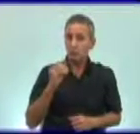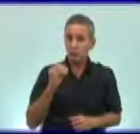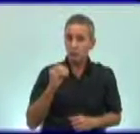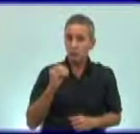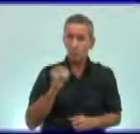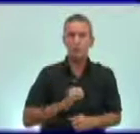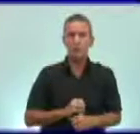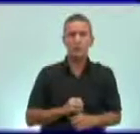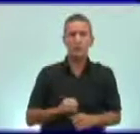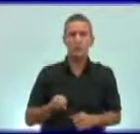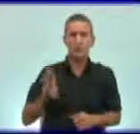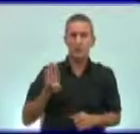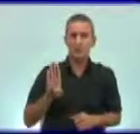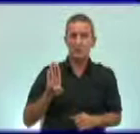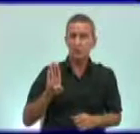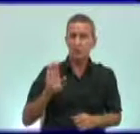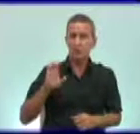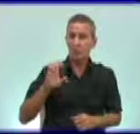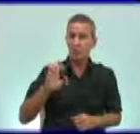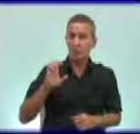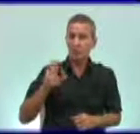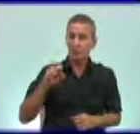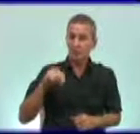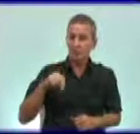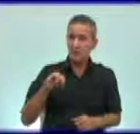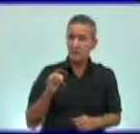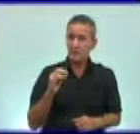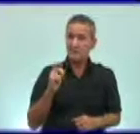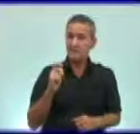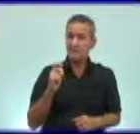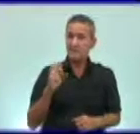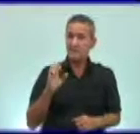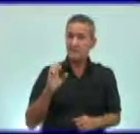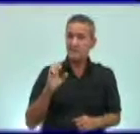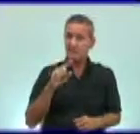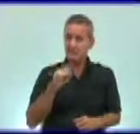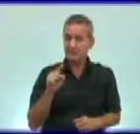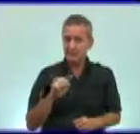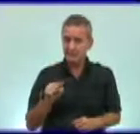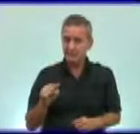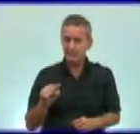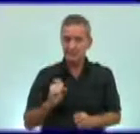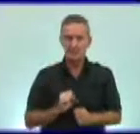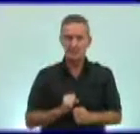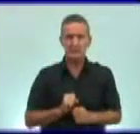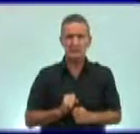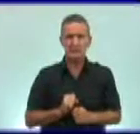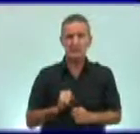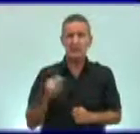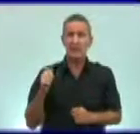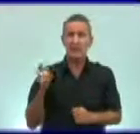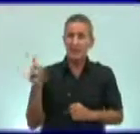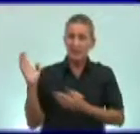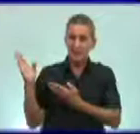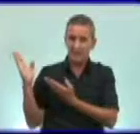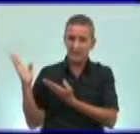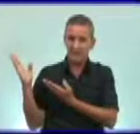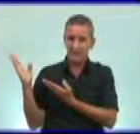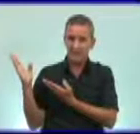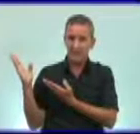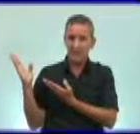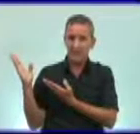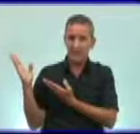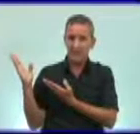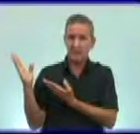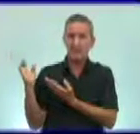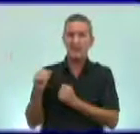en 1961, y que es la reacción del enemigo histórico, de aquellos